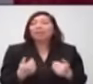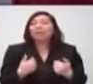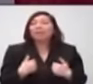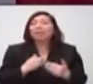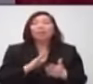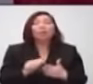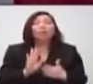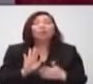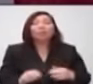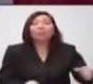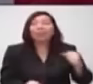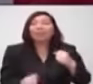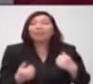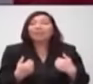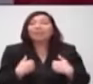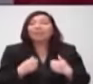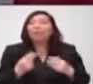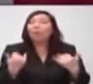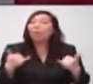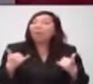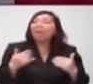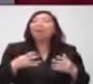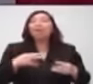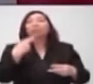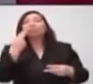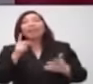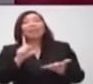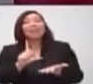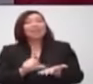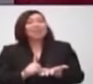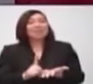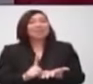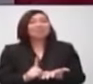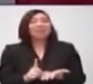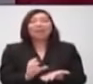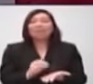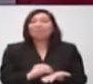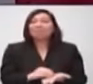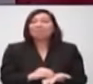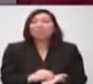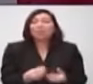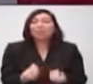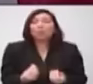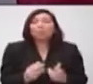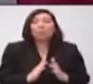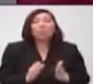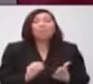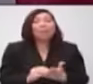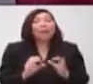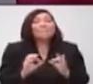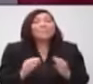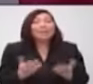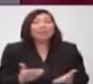tiene todo el derecho de tener áreas de recreación en la ciudad de Lima, además de ser considerada una zona de alto